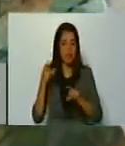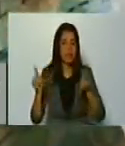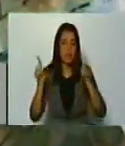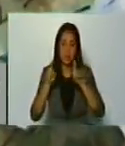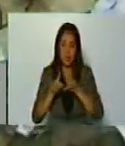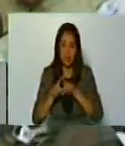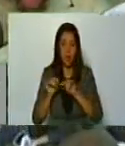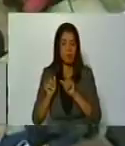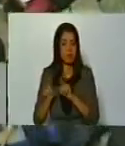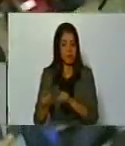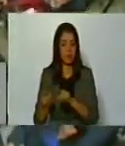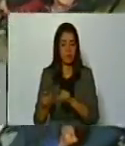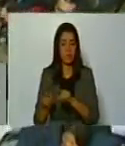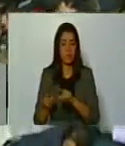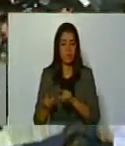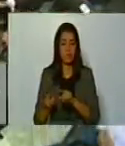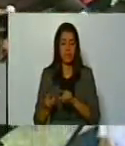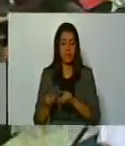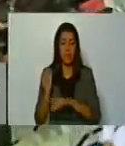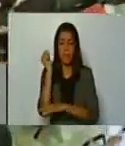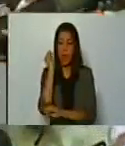un delincuente.